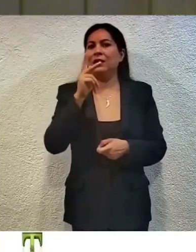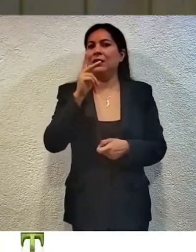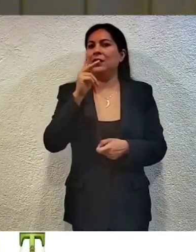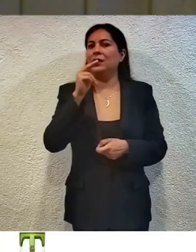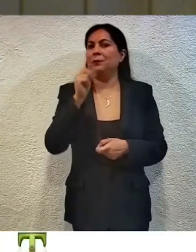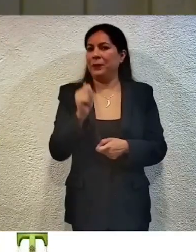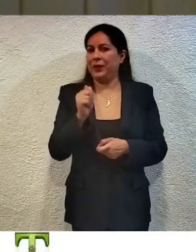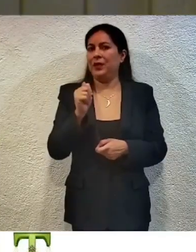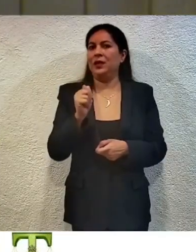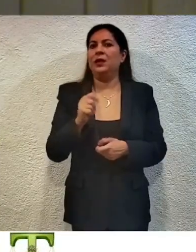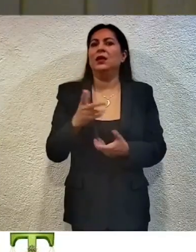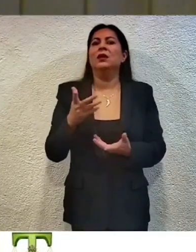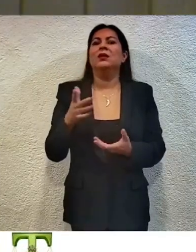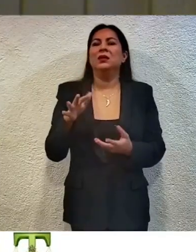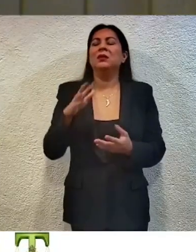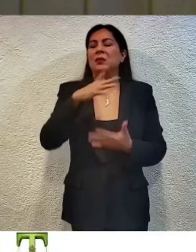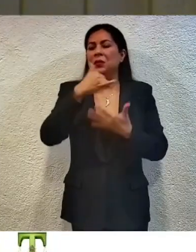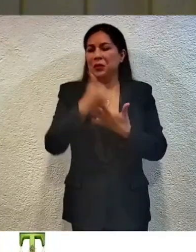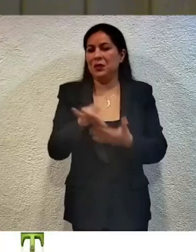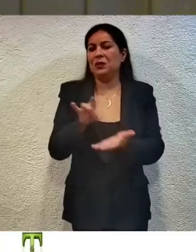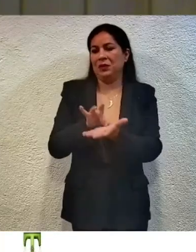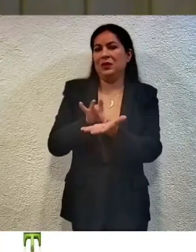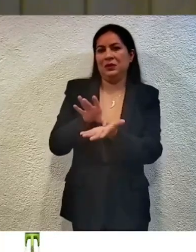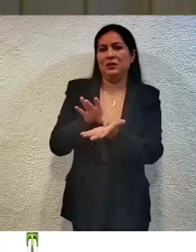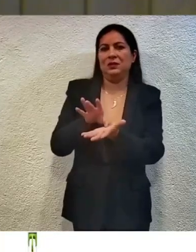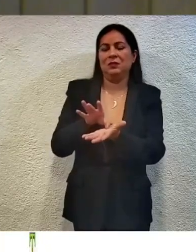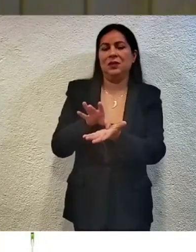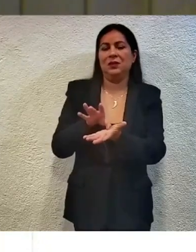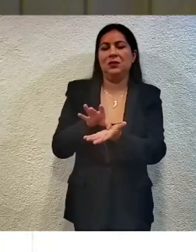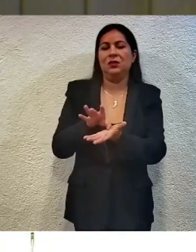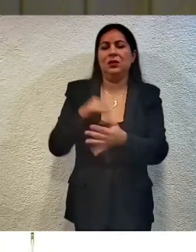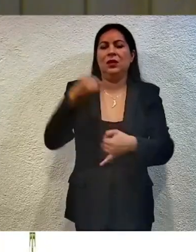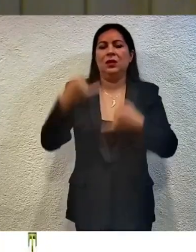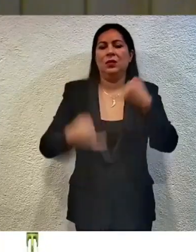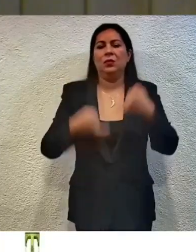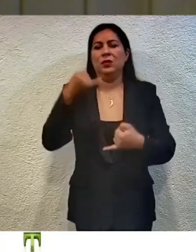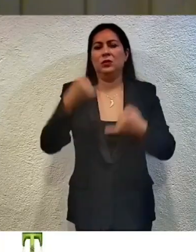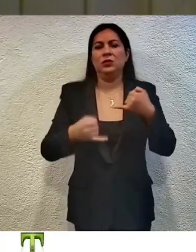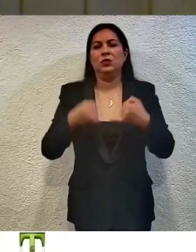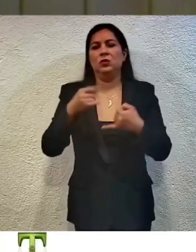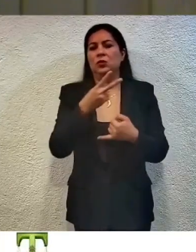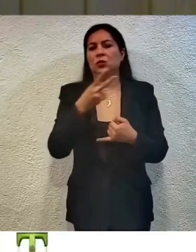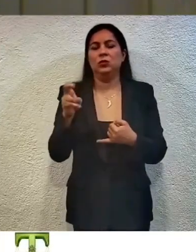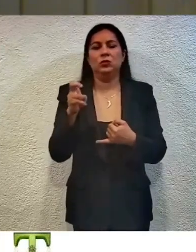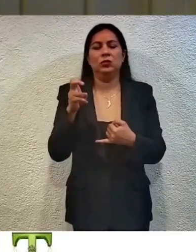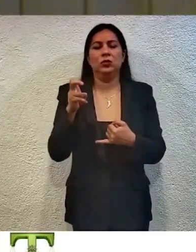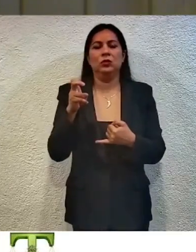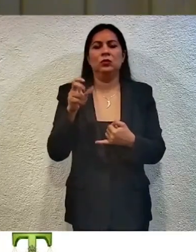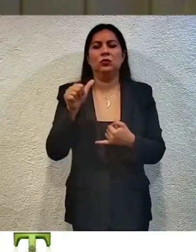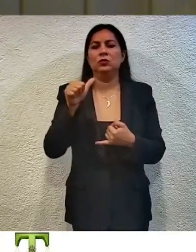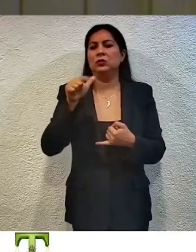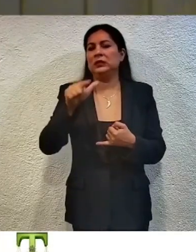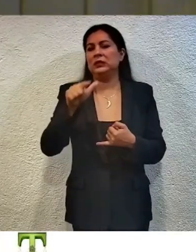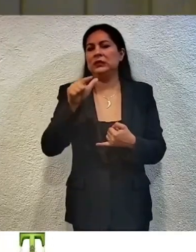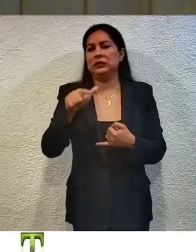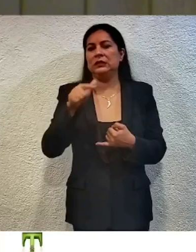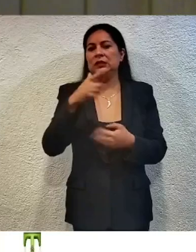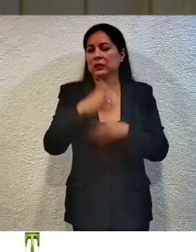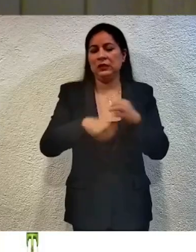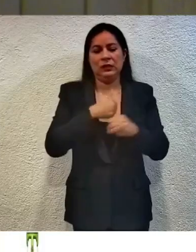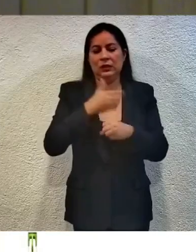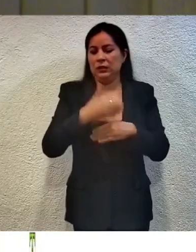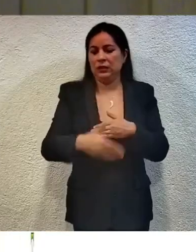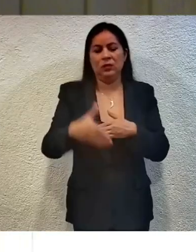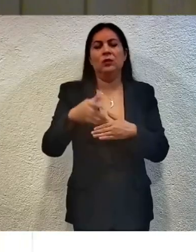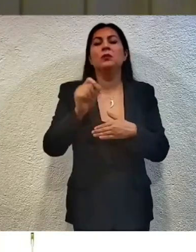el proyecto por cuanto al desechamiento del Juicio Electoral Ciudadano 217 de este año